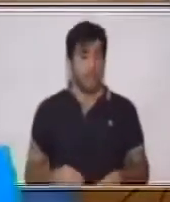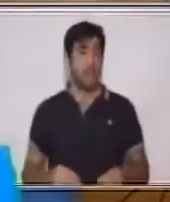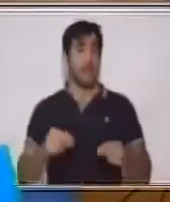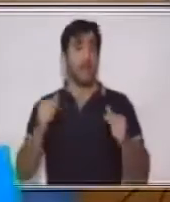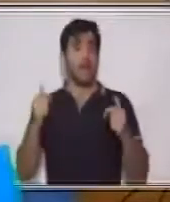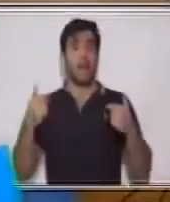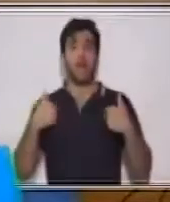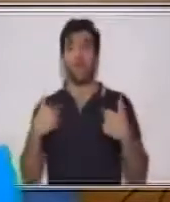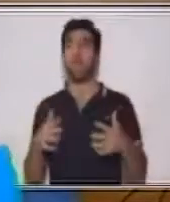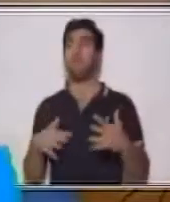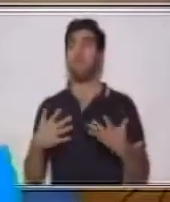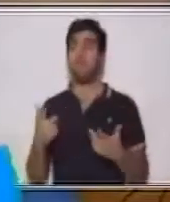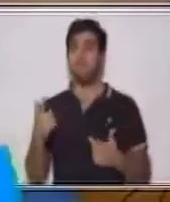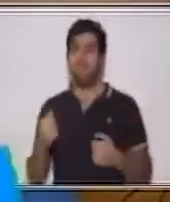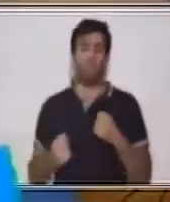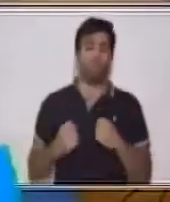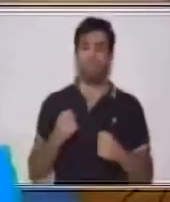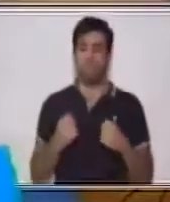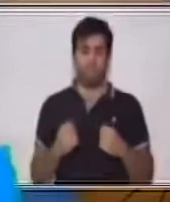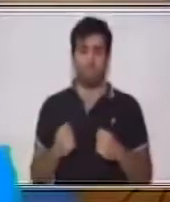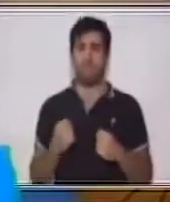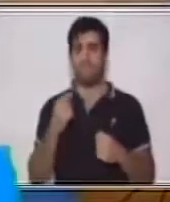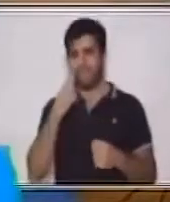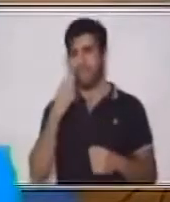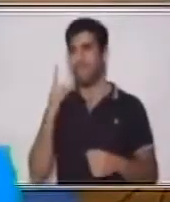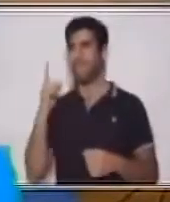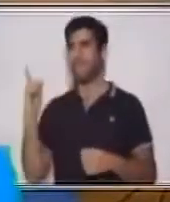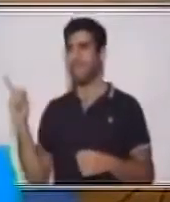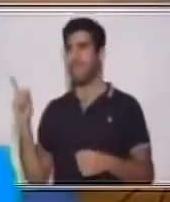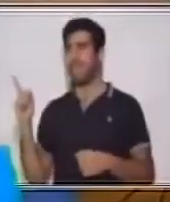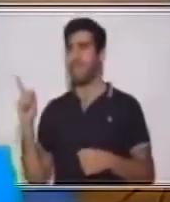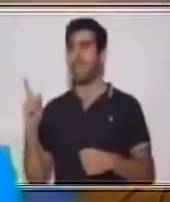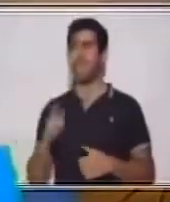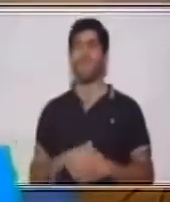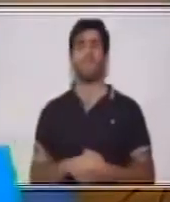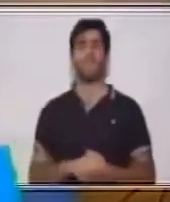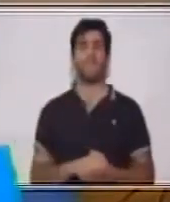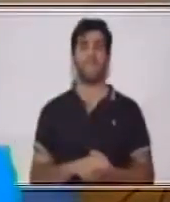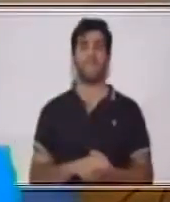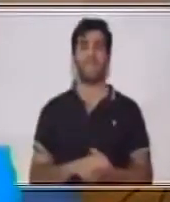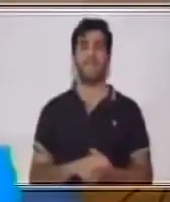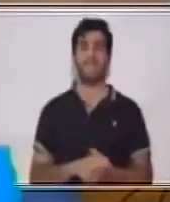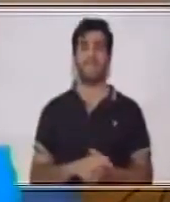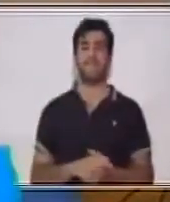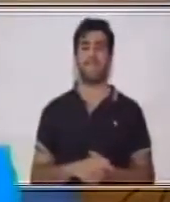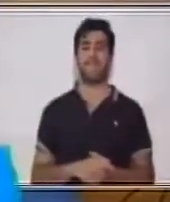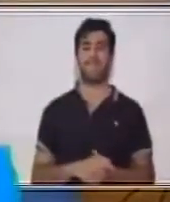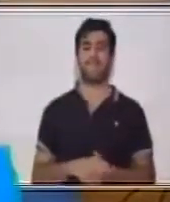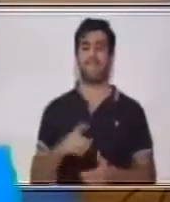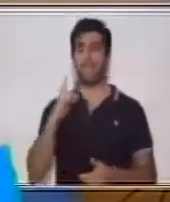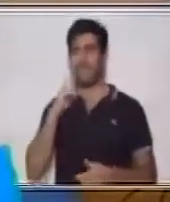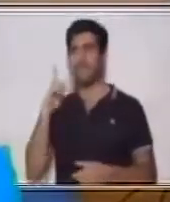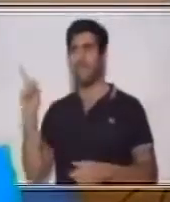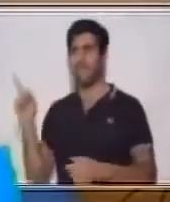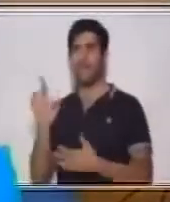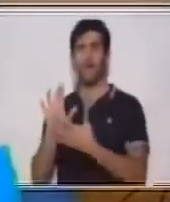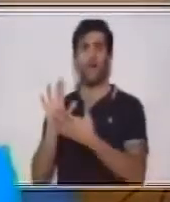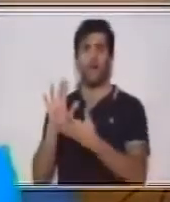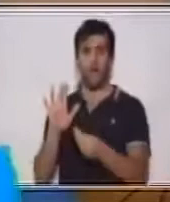rápidamente se ponía en acción. Y sube, sube, que el monito bajaba.